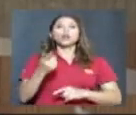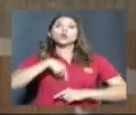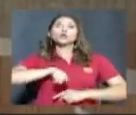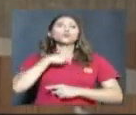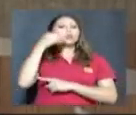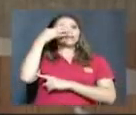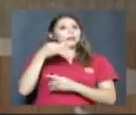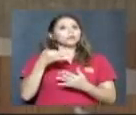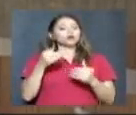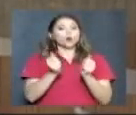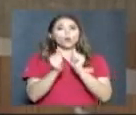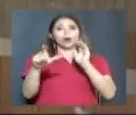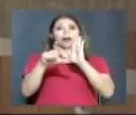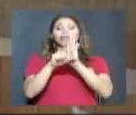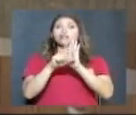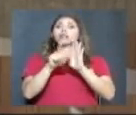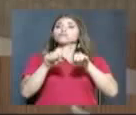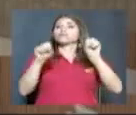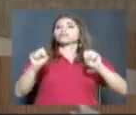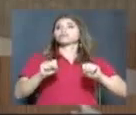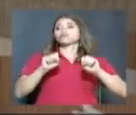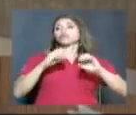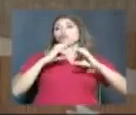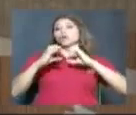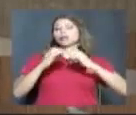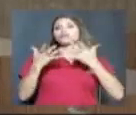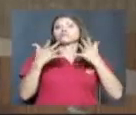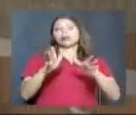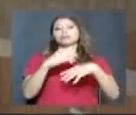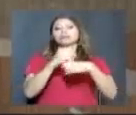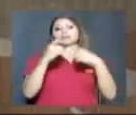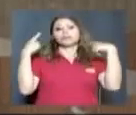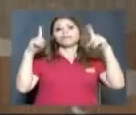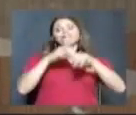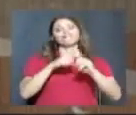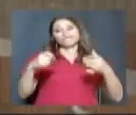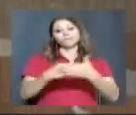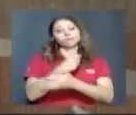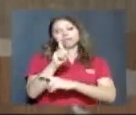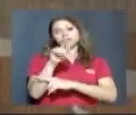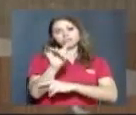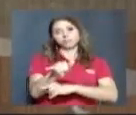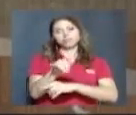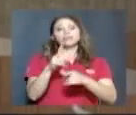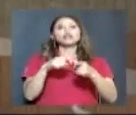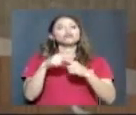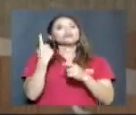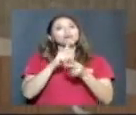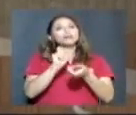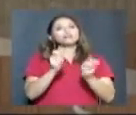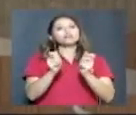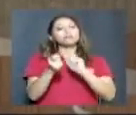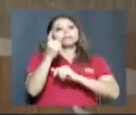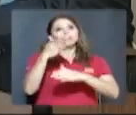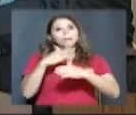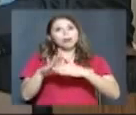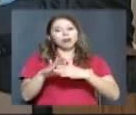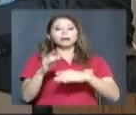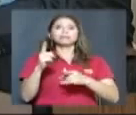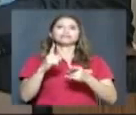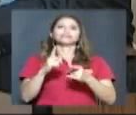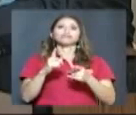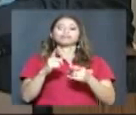de telecomunicaciones se iba a hacer, pero lamentablemente no fue así, o sea, se reformó una parte. Y yo creo que sí es tal